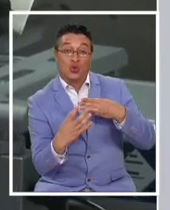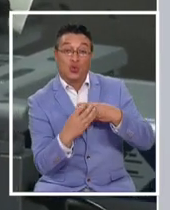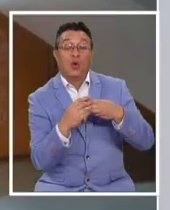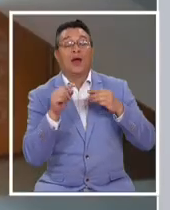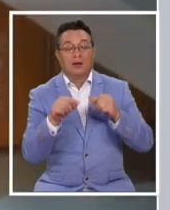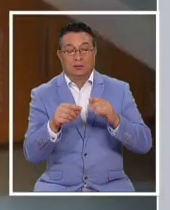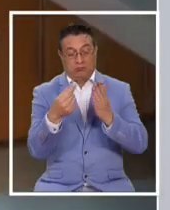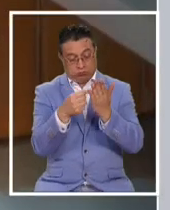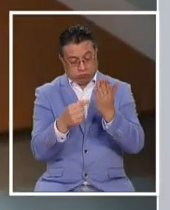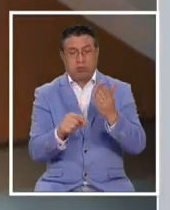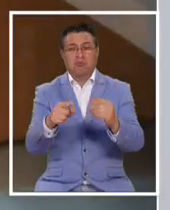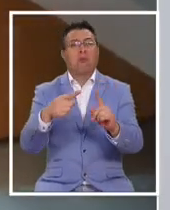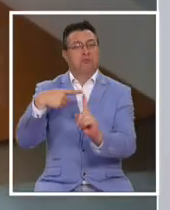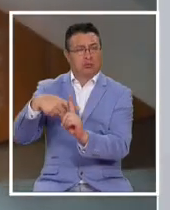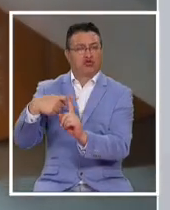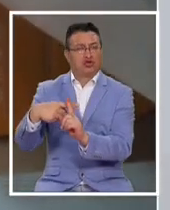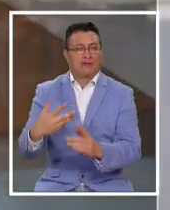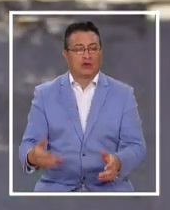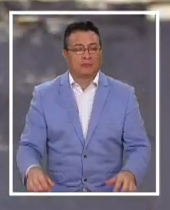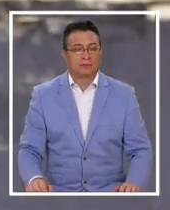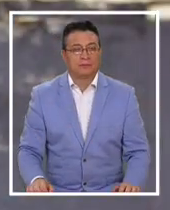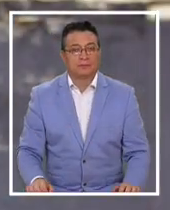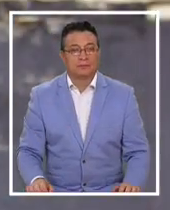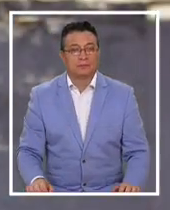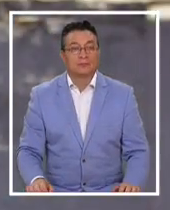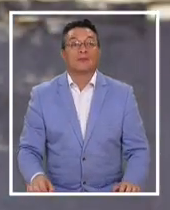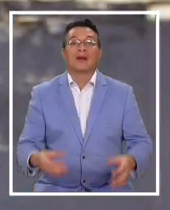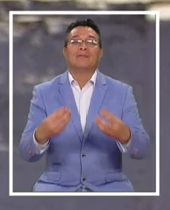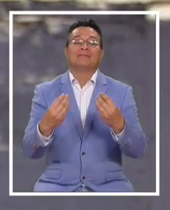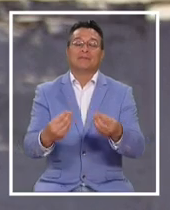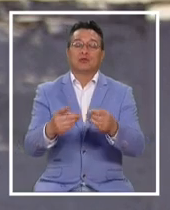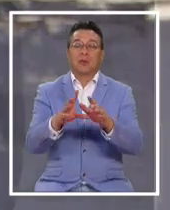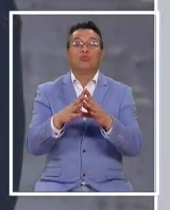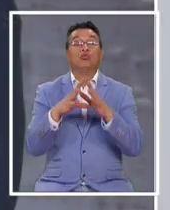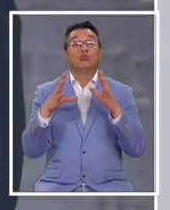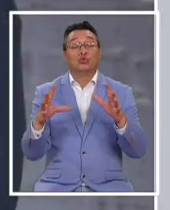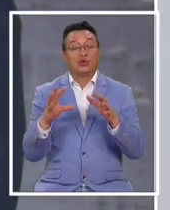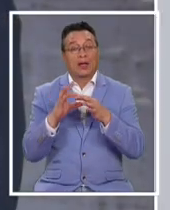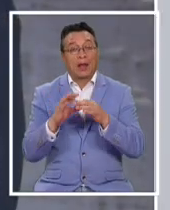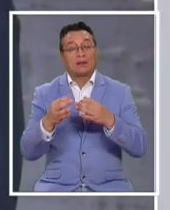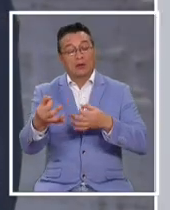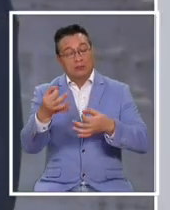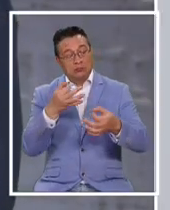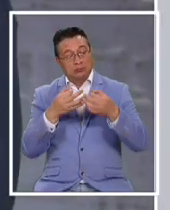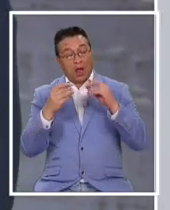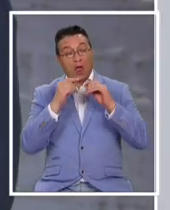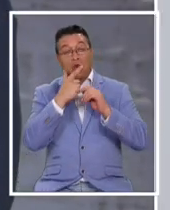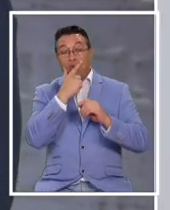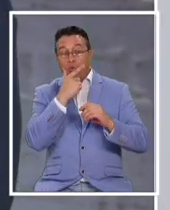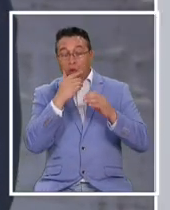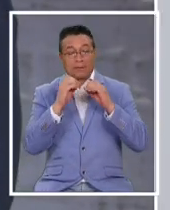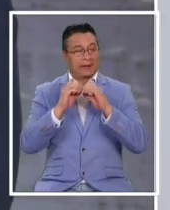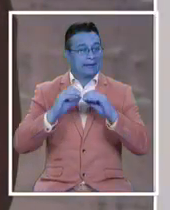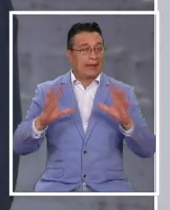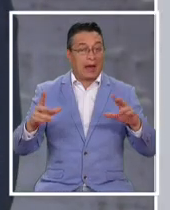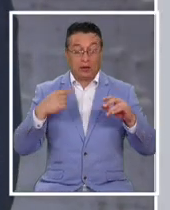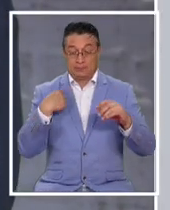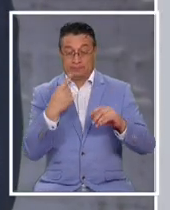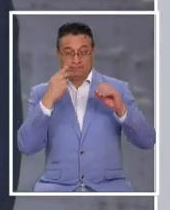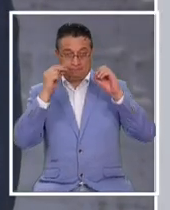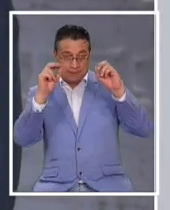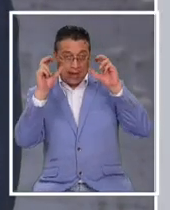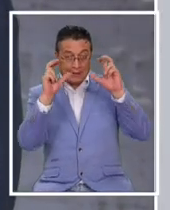sean optimistas en ese sentido. Bueno, doctor, muchísimas gracias por aclararnos las dudas y vamos a estar atentos a